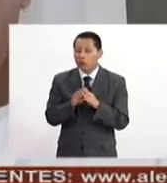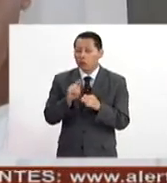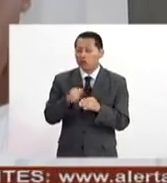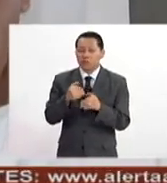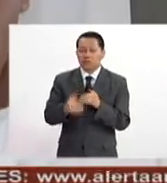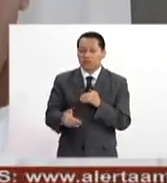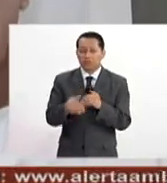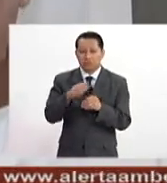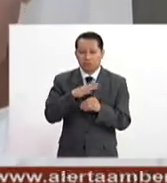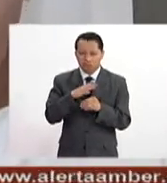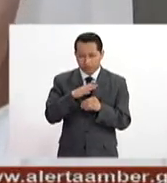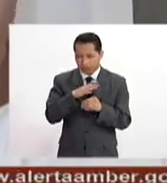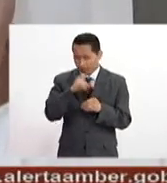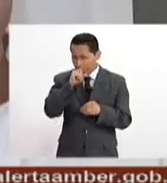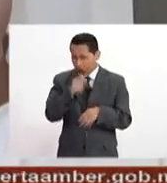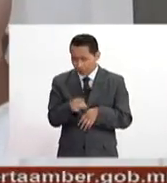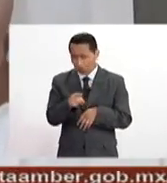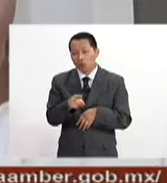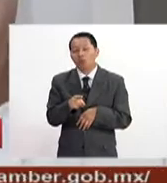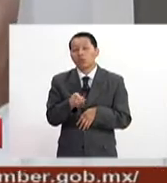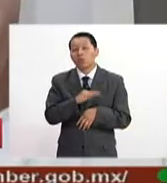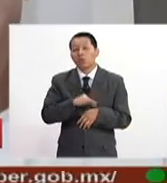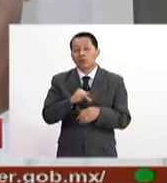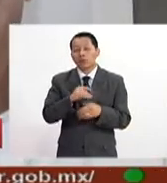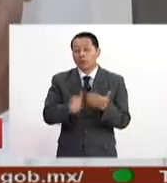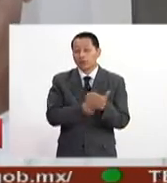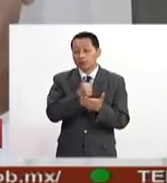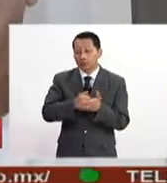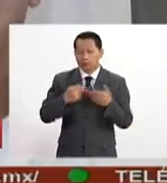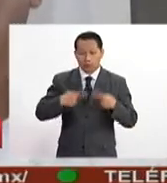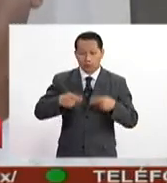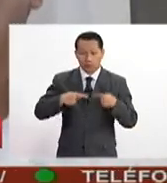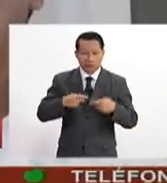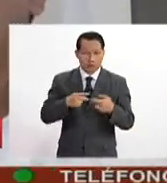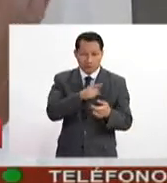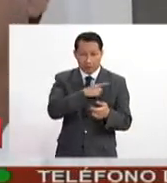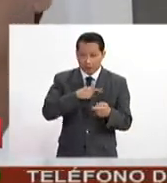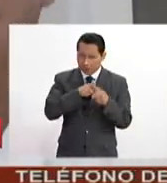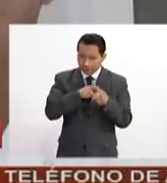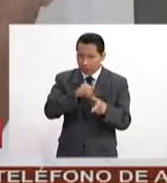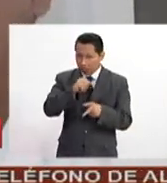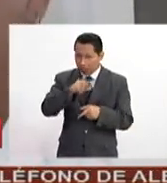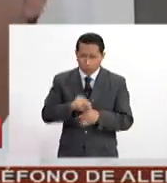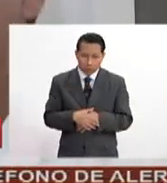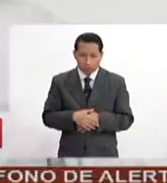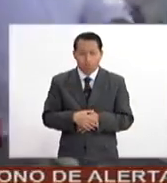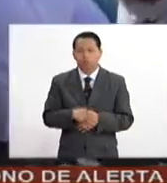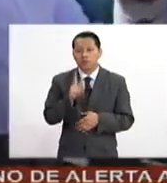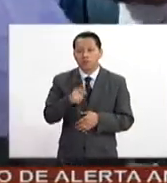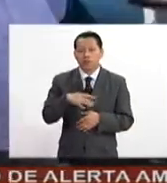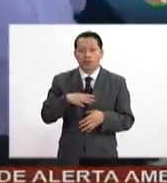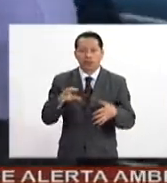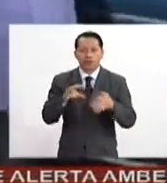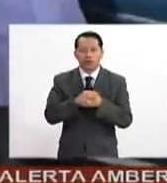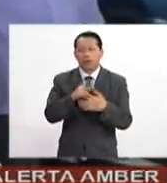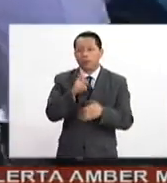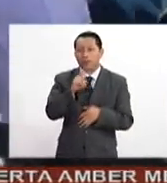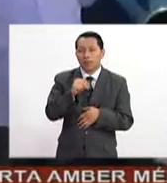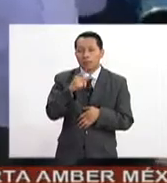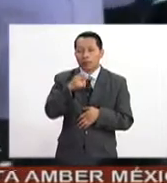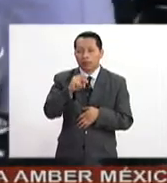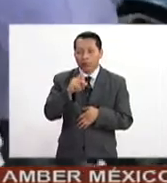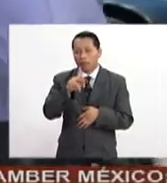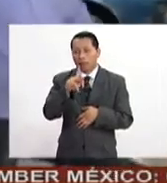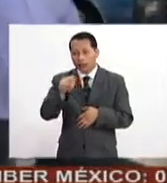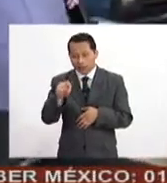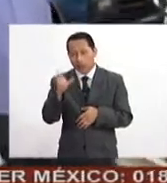del cuatrienio para que los ciudadanos decidan si debe continuar o no en el poder. El abanderado de la alianza PAN, PRD,